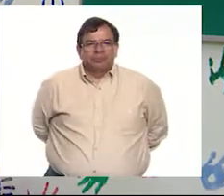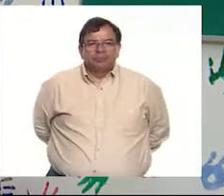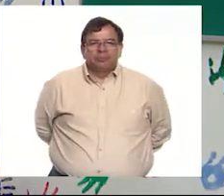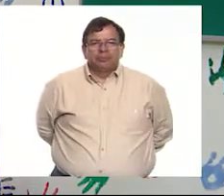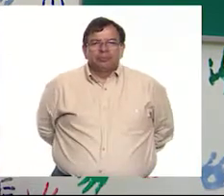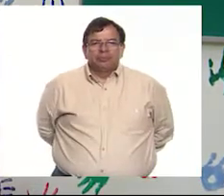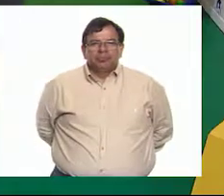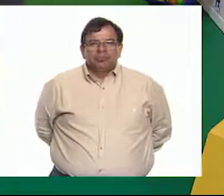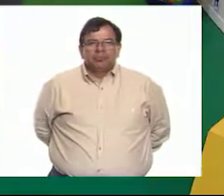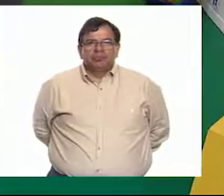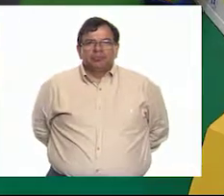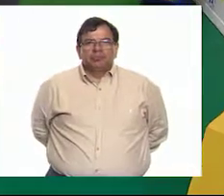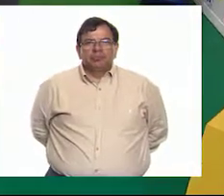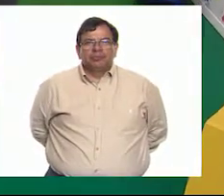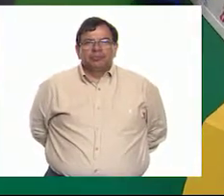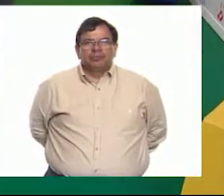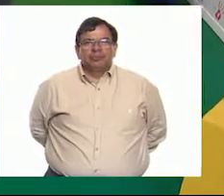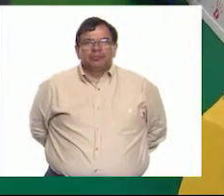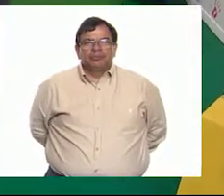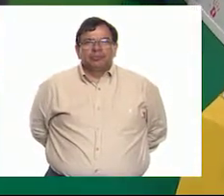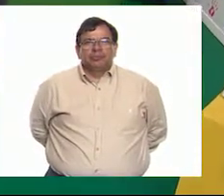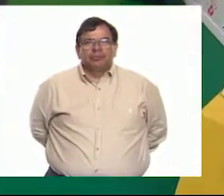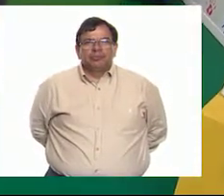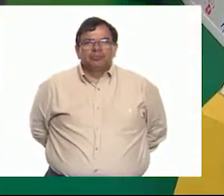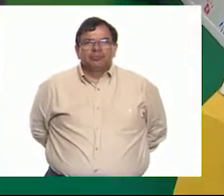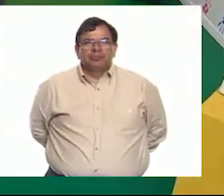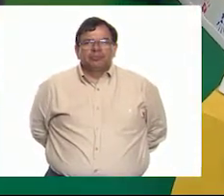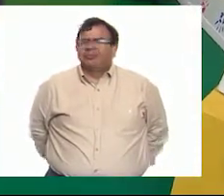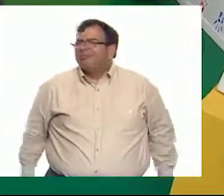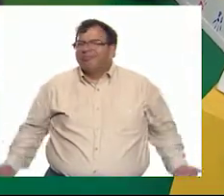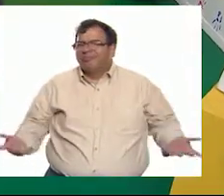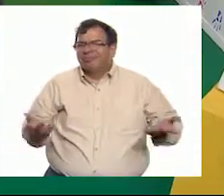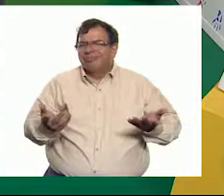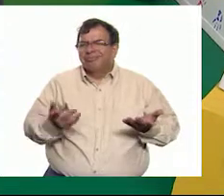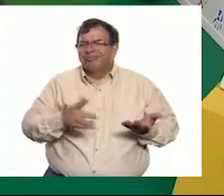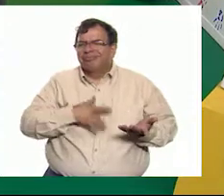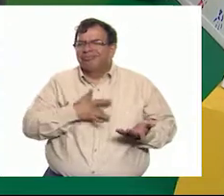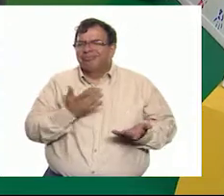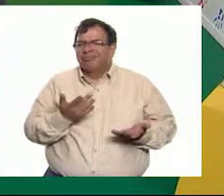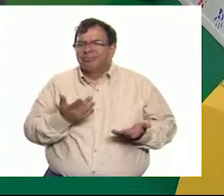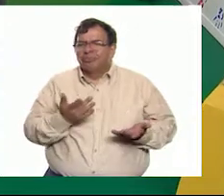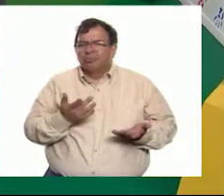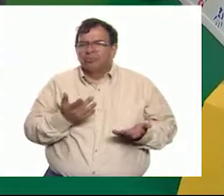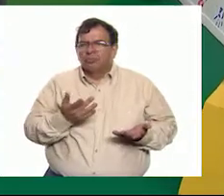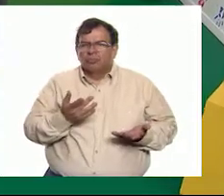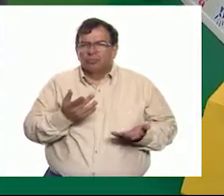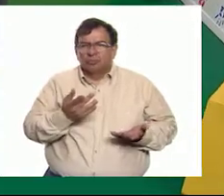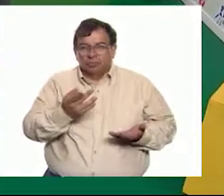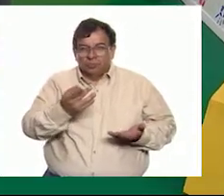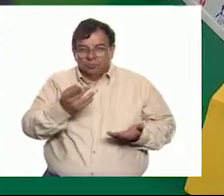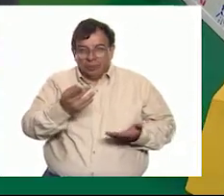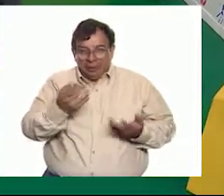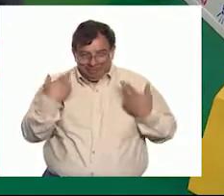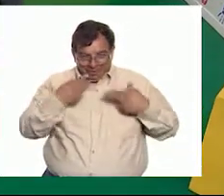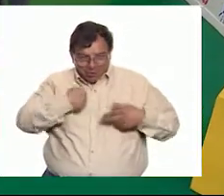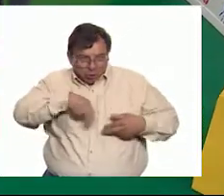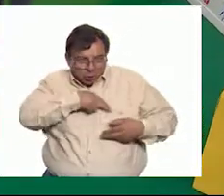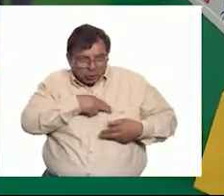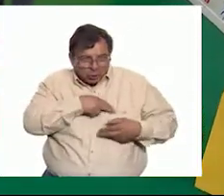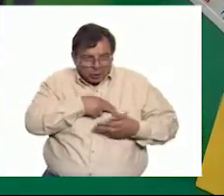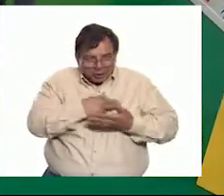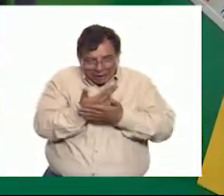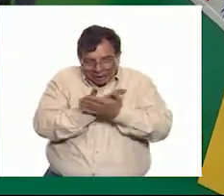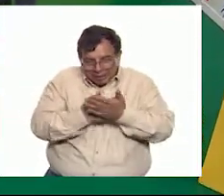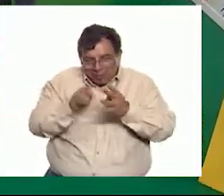¿Qué les parece si mientras nosotros continuamos aquí haciendo